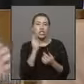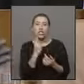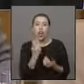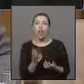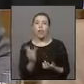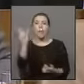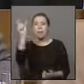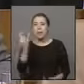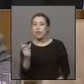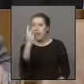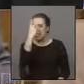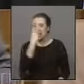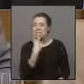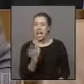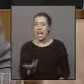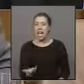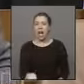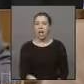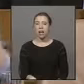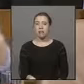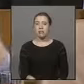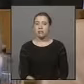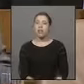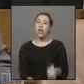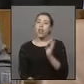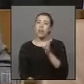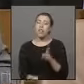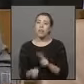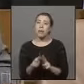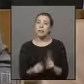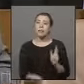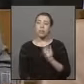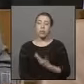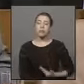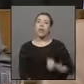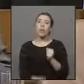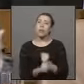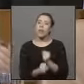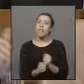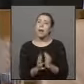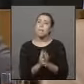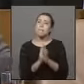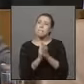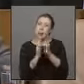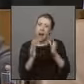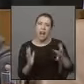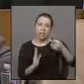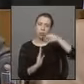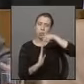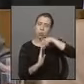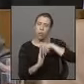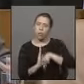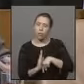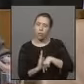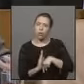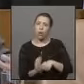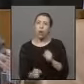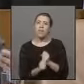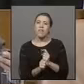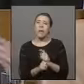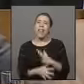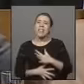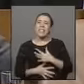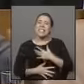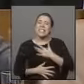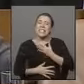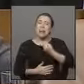persona ciega. Entonces tenemos que hacer, señor presidente, un trabajo mucho más profundo. Un trabajo de sentimiento